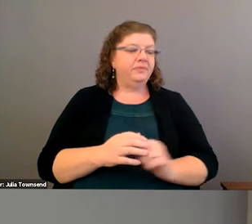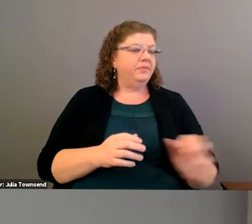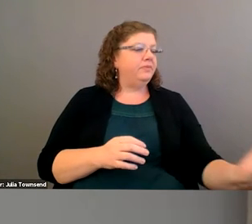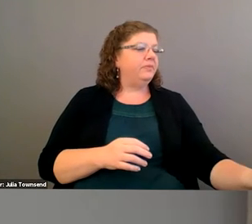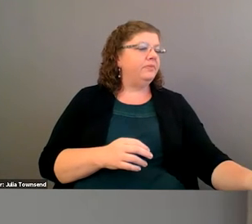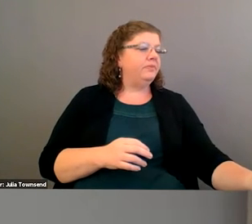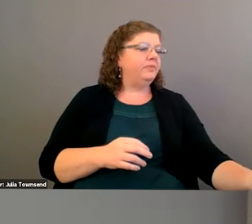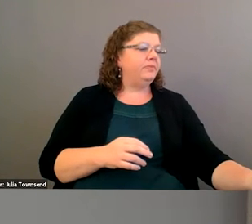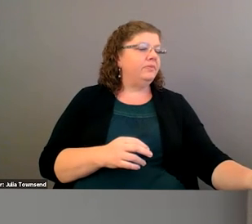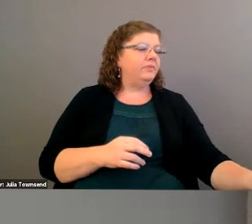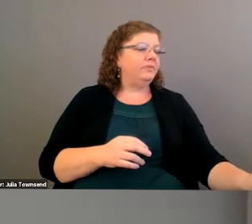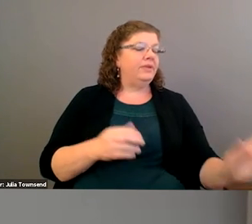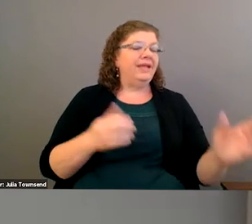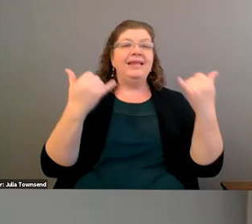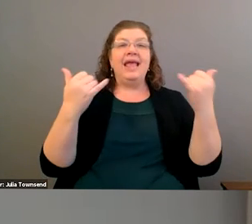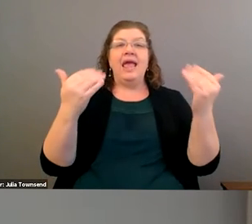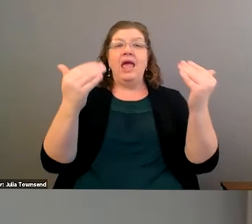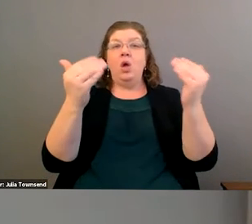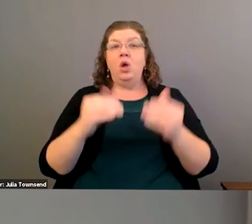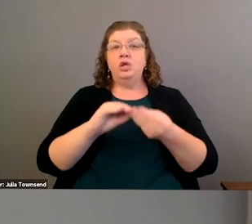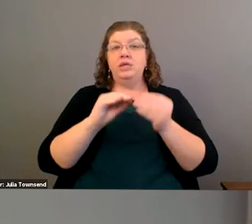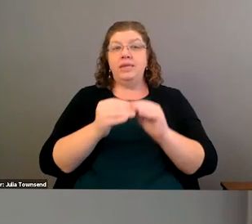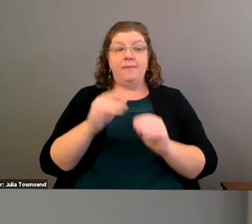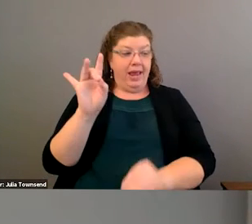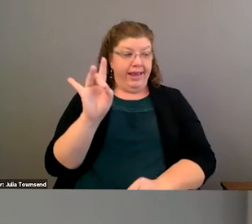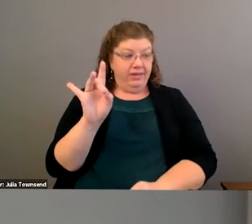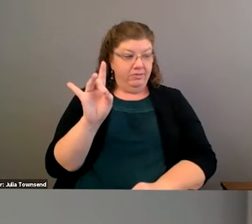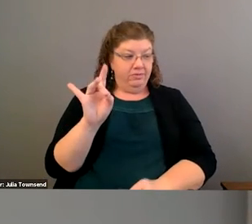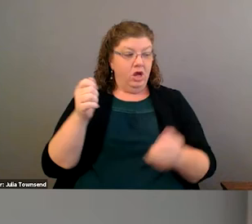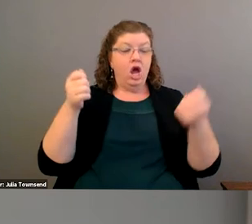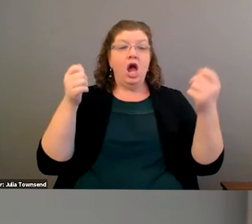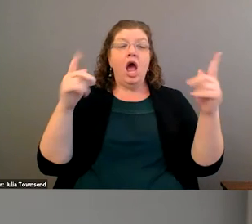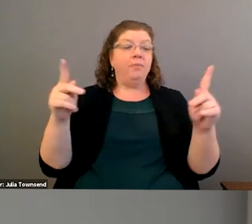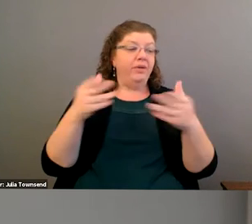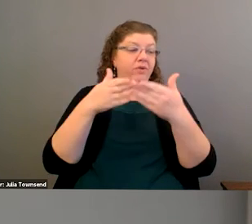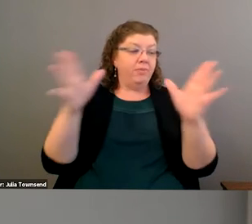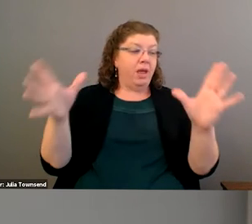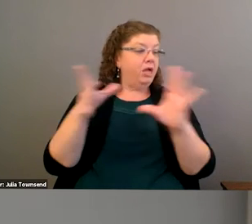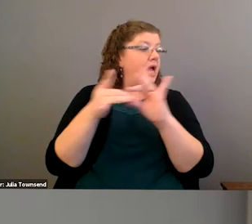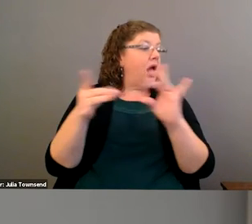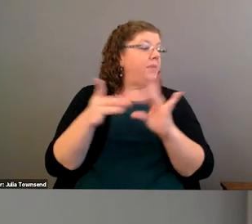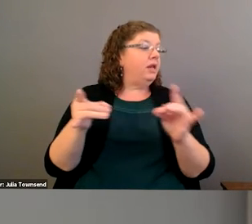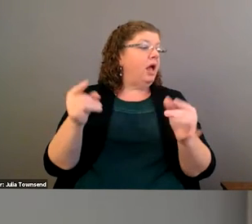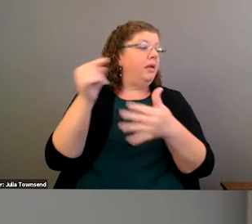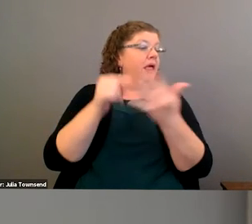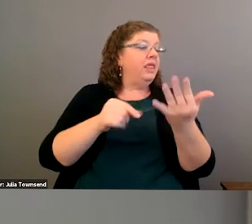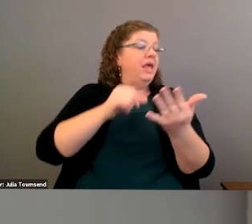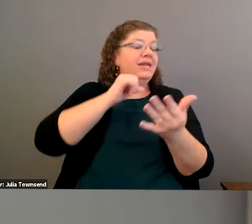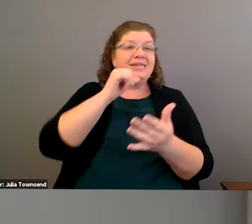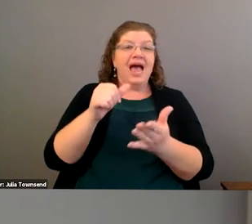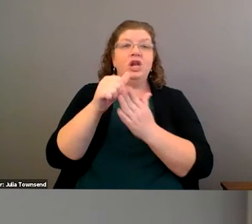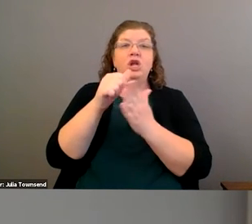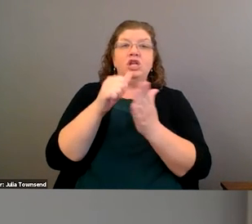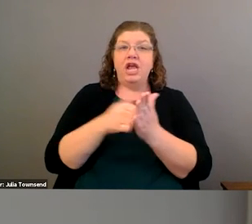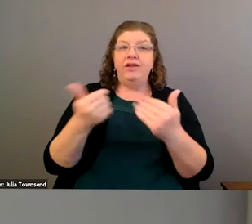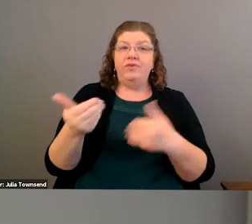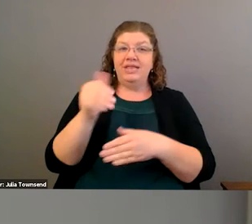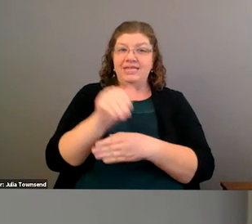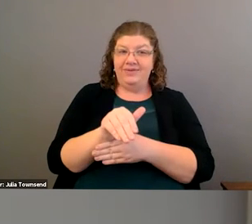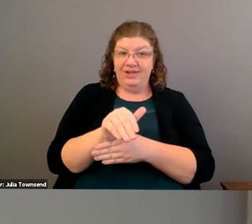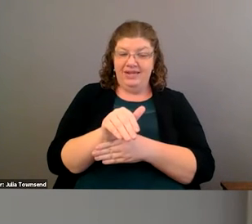Y en este momento vamos a pasar al siguiente artículo, que es la oportunidad para que el público dé sus comentarios